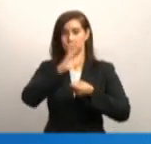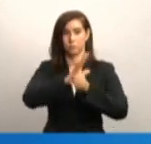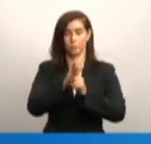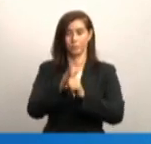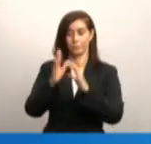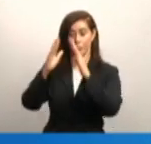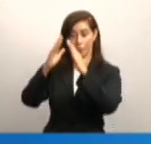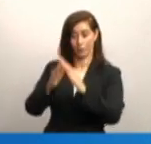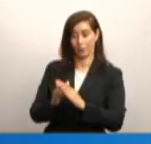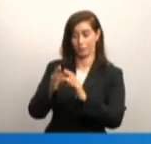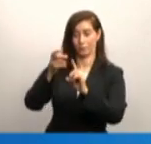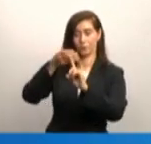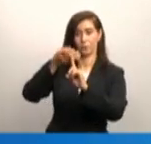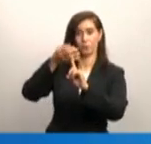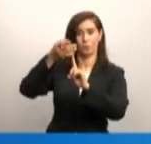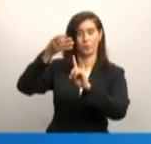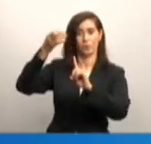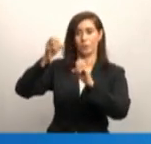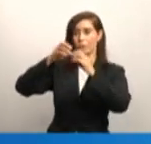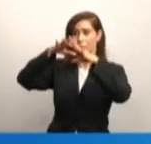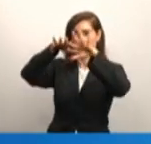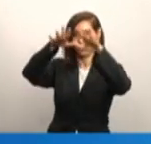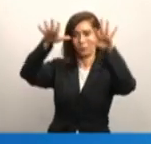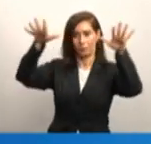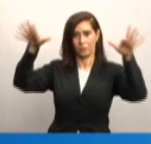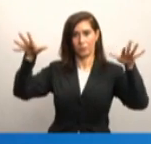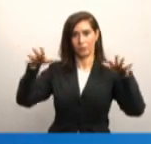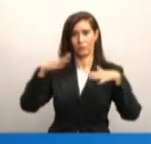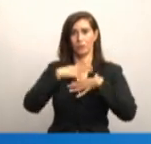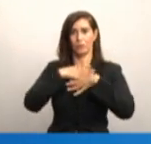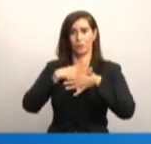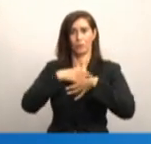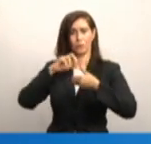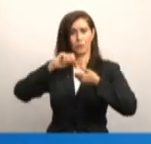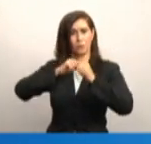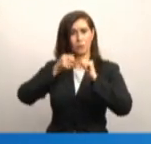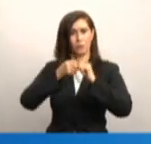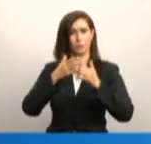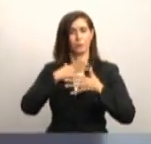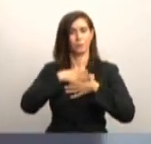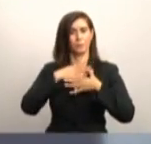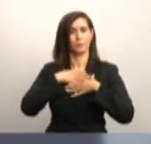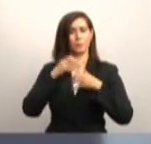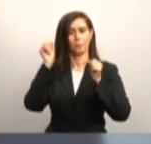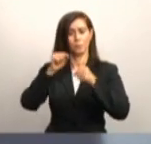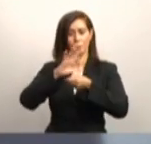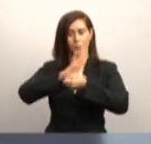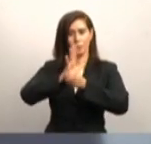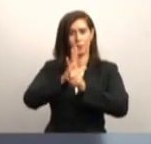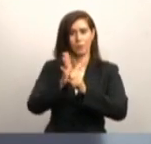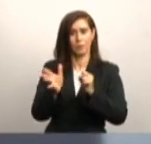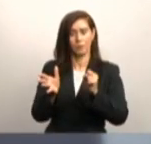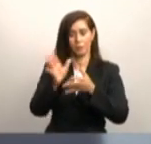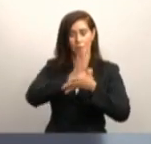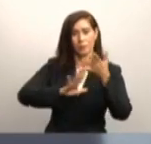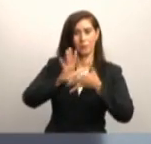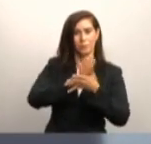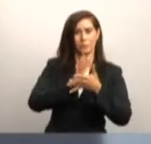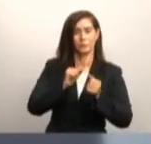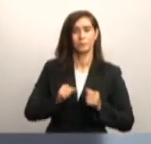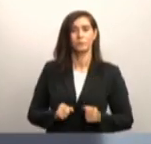humo era, la humareda era enorme, inmensa. ¿Podría complicarse la situación del COVID a raíz de lo que está pasando en